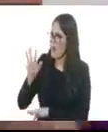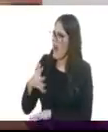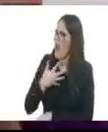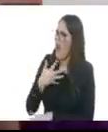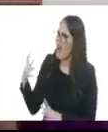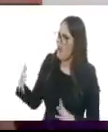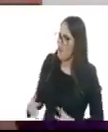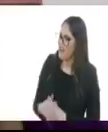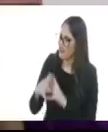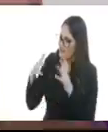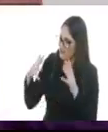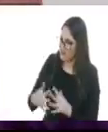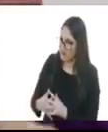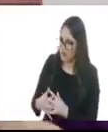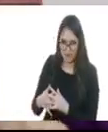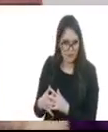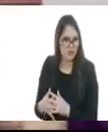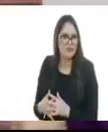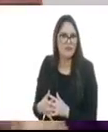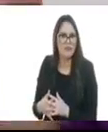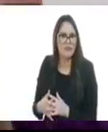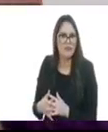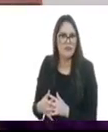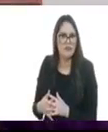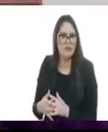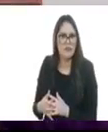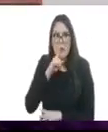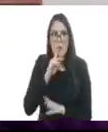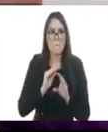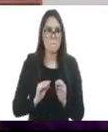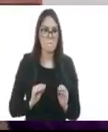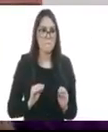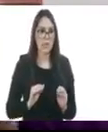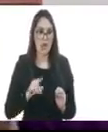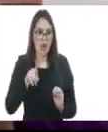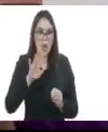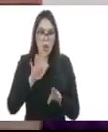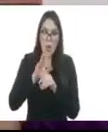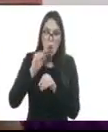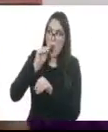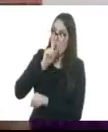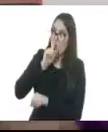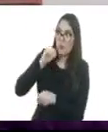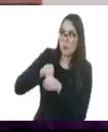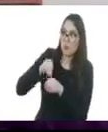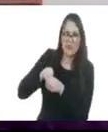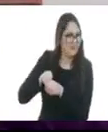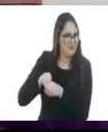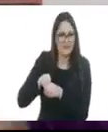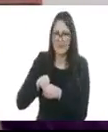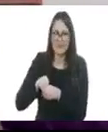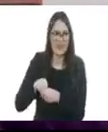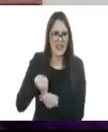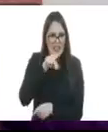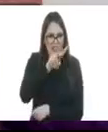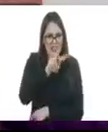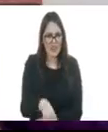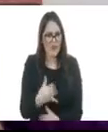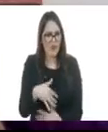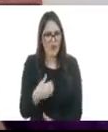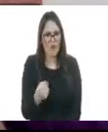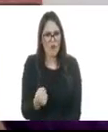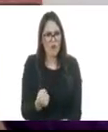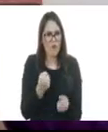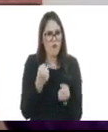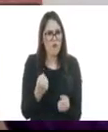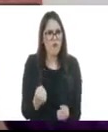de la que no se hable, porque está muy, muy en lo profundo de